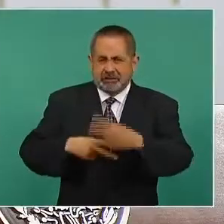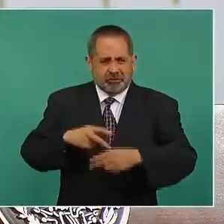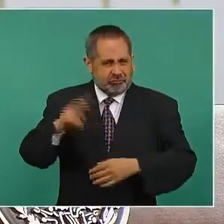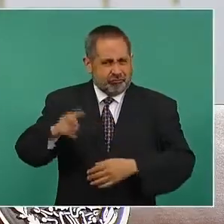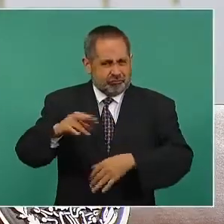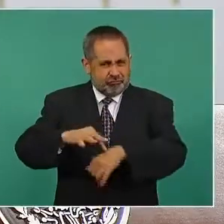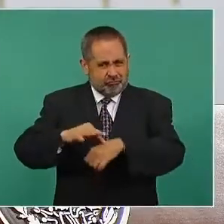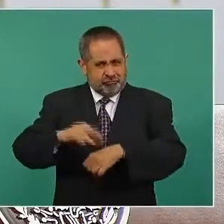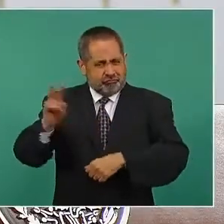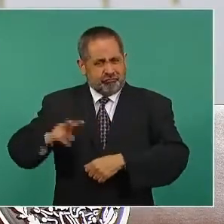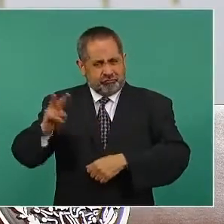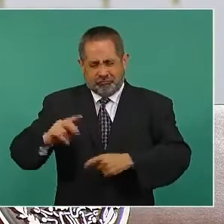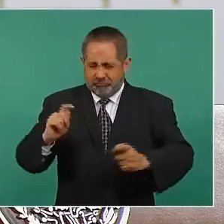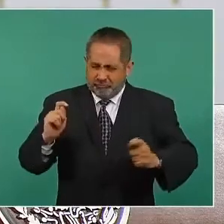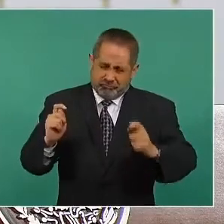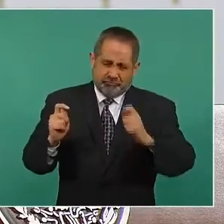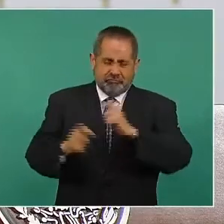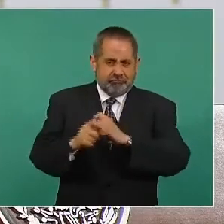verdadero.